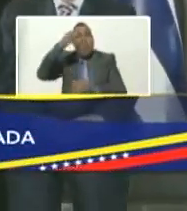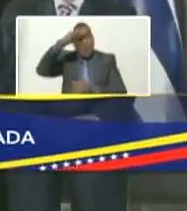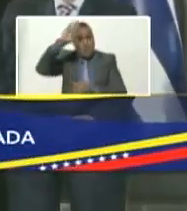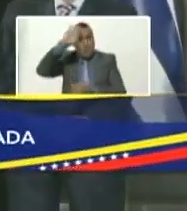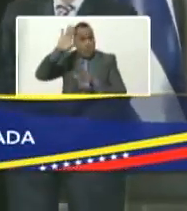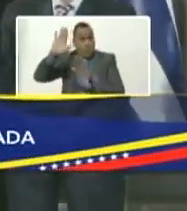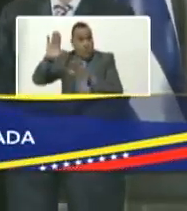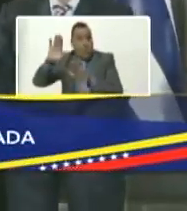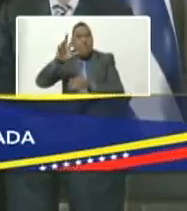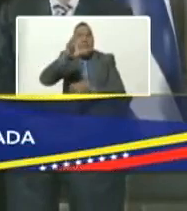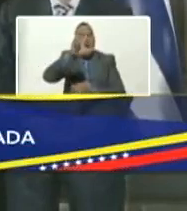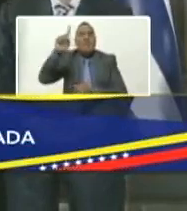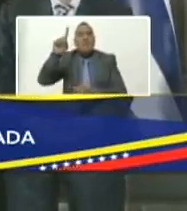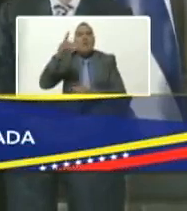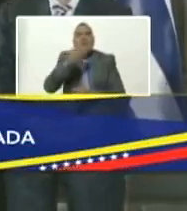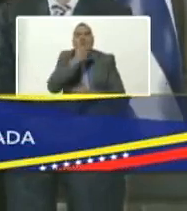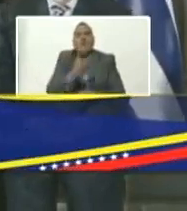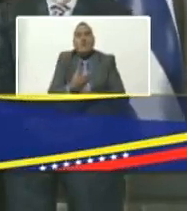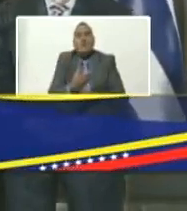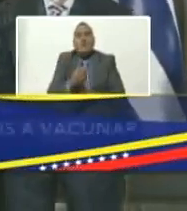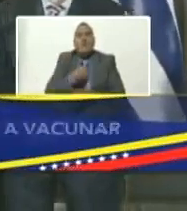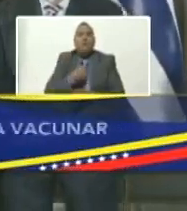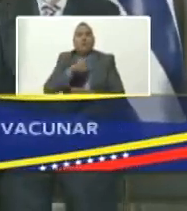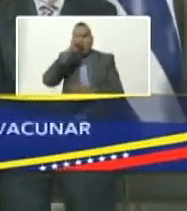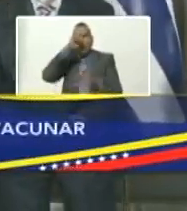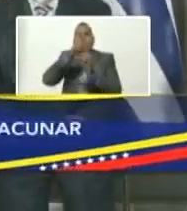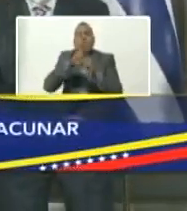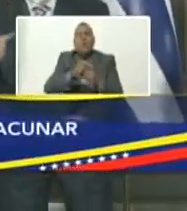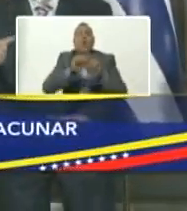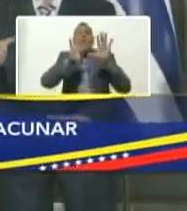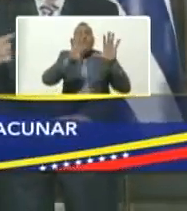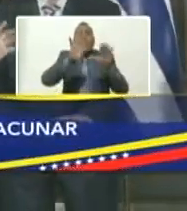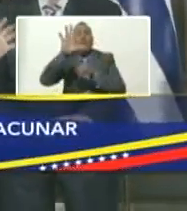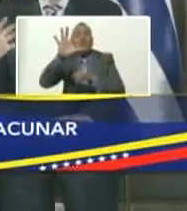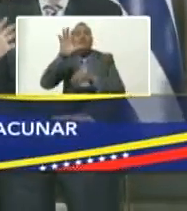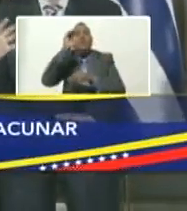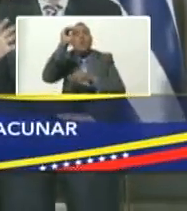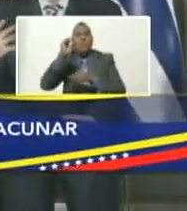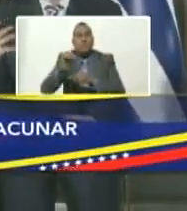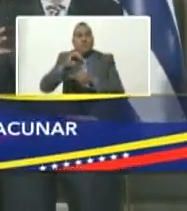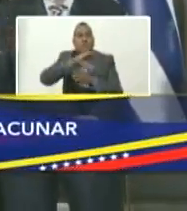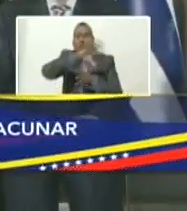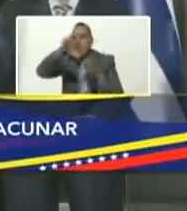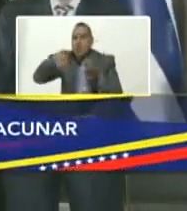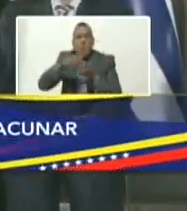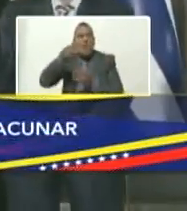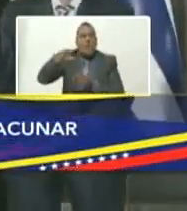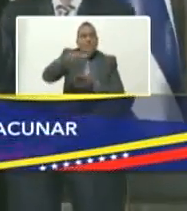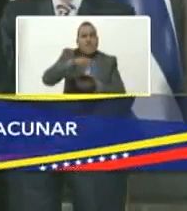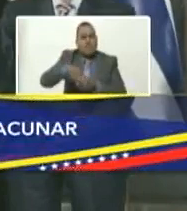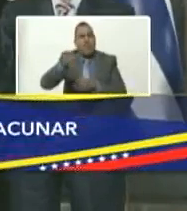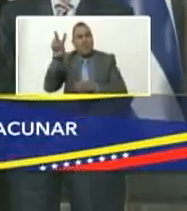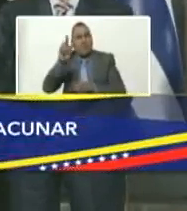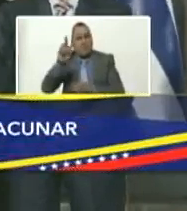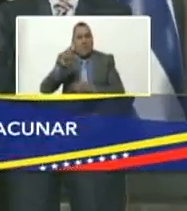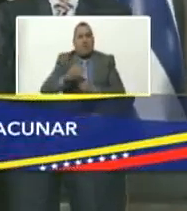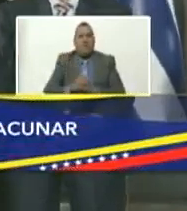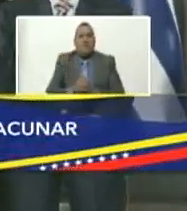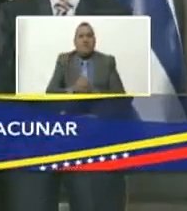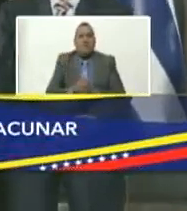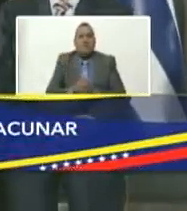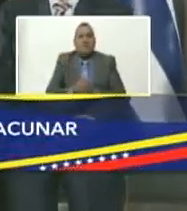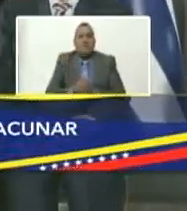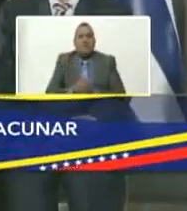para el 31 de diciembre haber vacunado el 95% de la población vacunable y haber generado